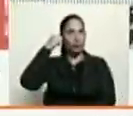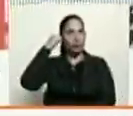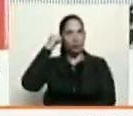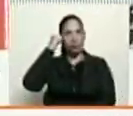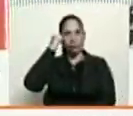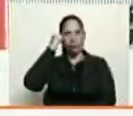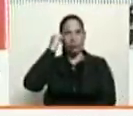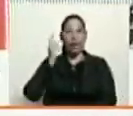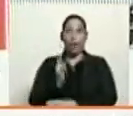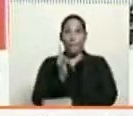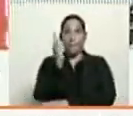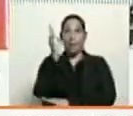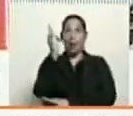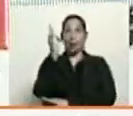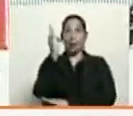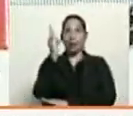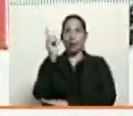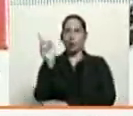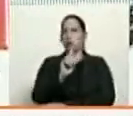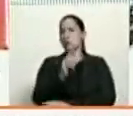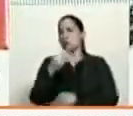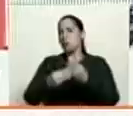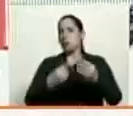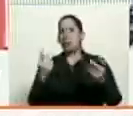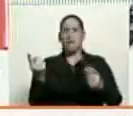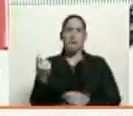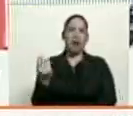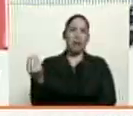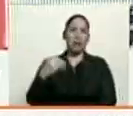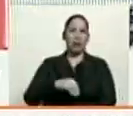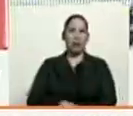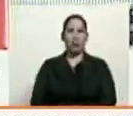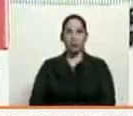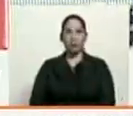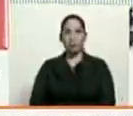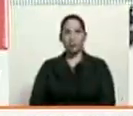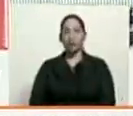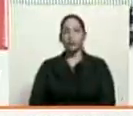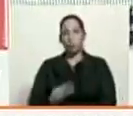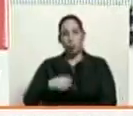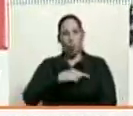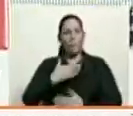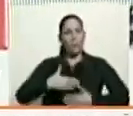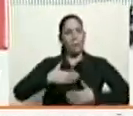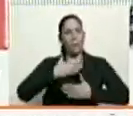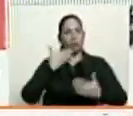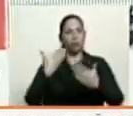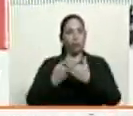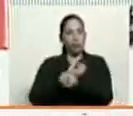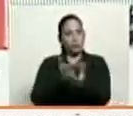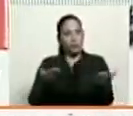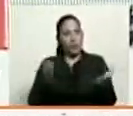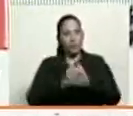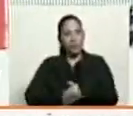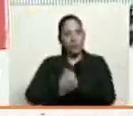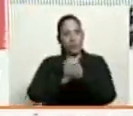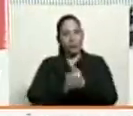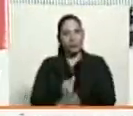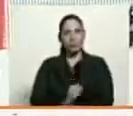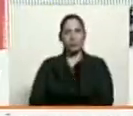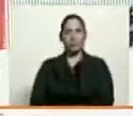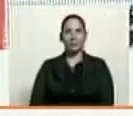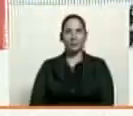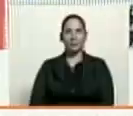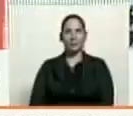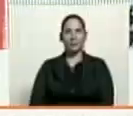está más o menos, eso no le hace falta más nada. Pero en verdad nos sentimos muy contentos y agradecidos con ustedes, queridos compañeras y queridas y